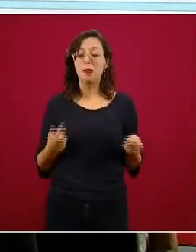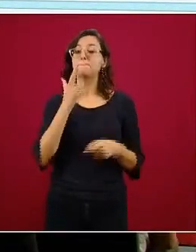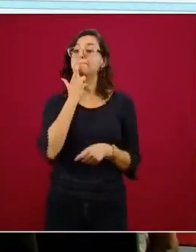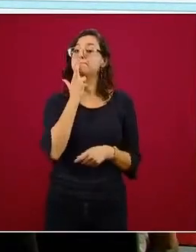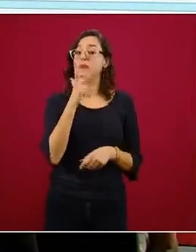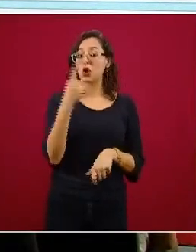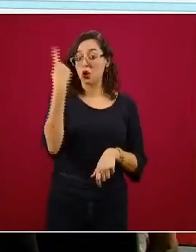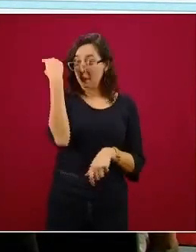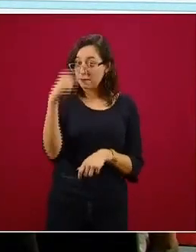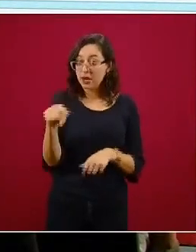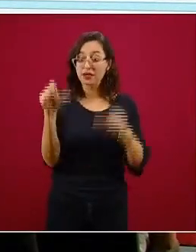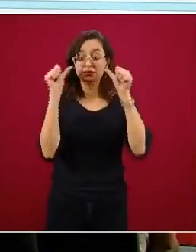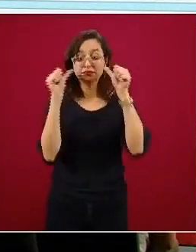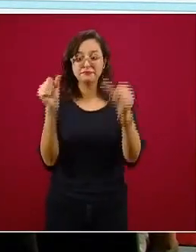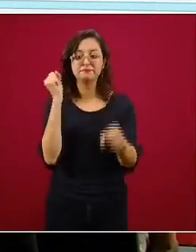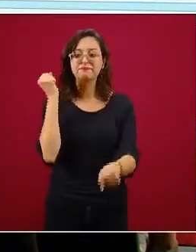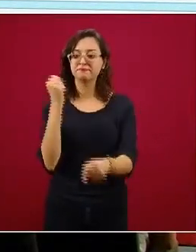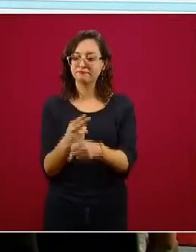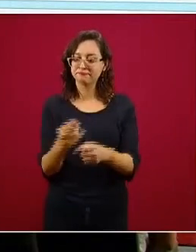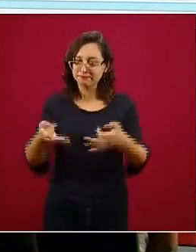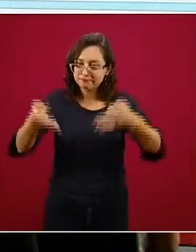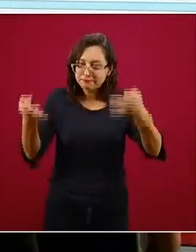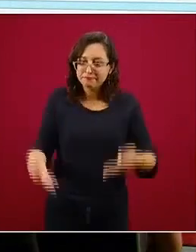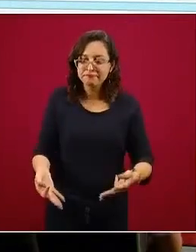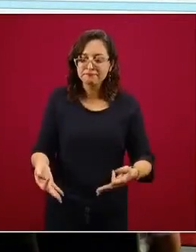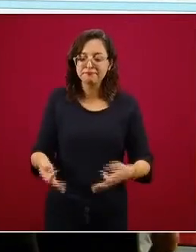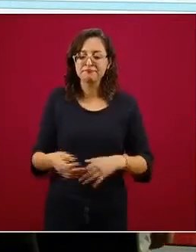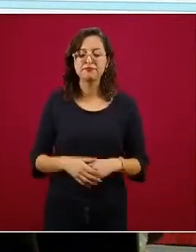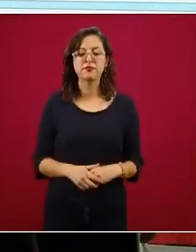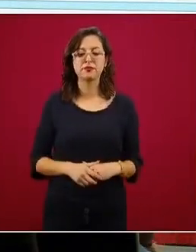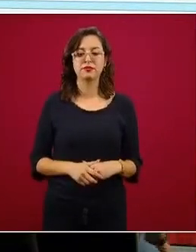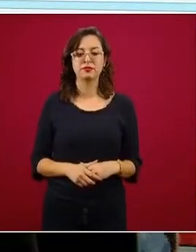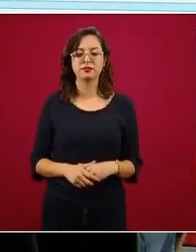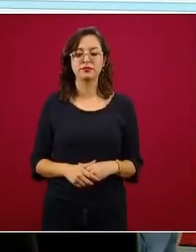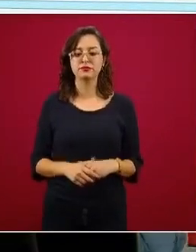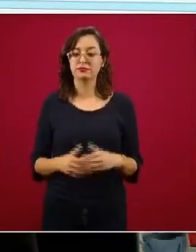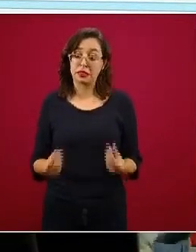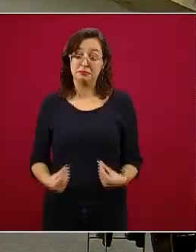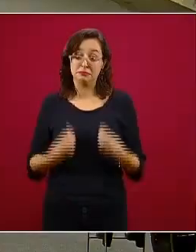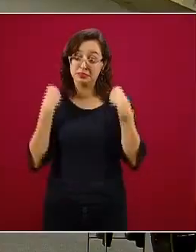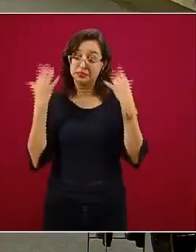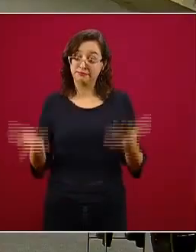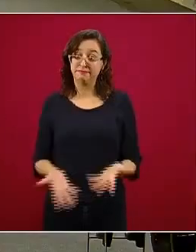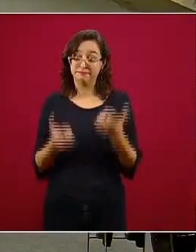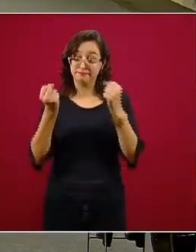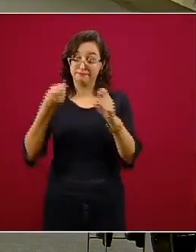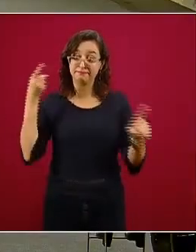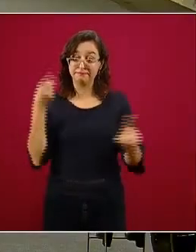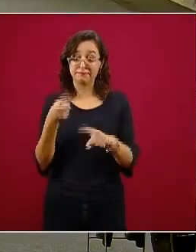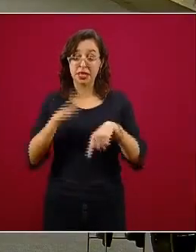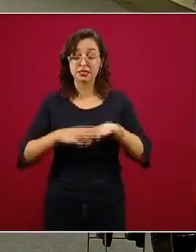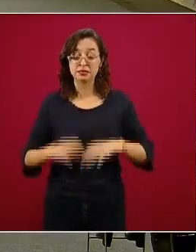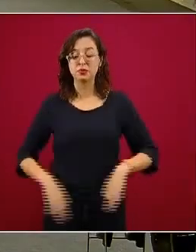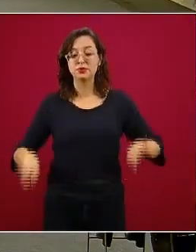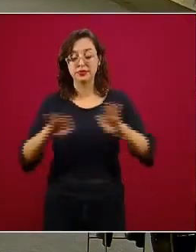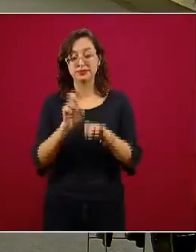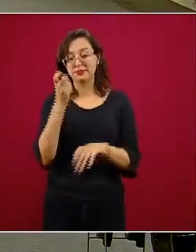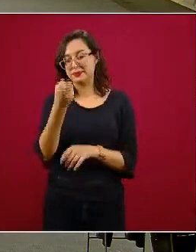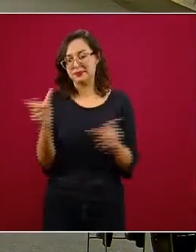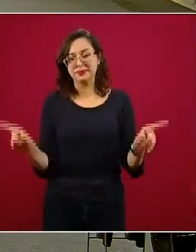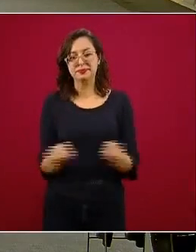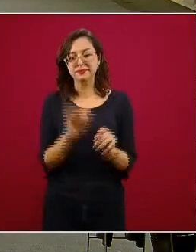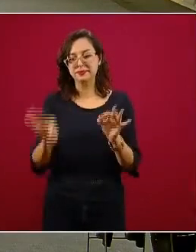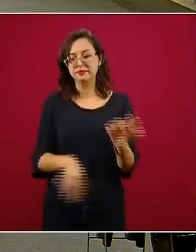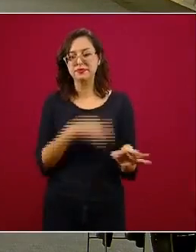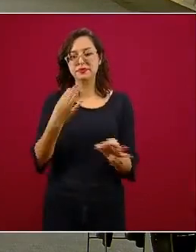oportunidades de tener una atención médica efectiva y, como dije al principio, salvar vidas. Esto sería todo, doctor López-Gatell. Muchas gracias,